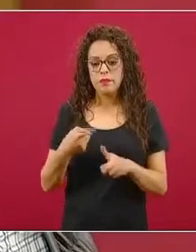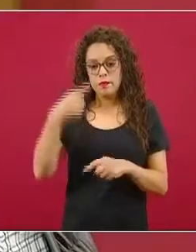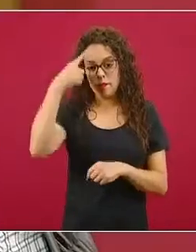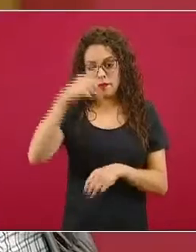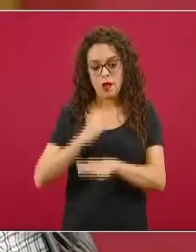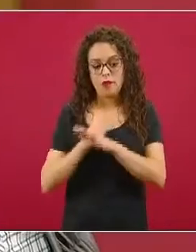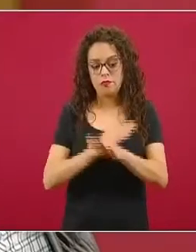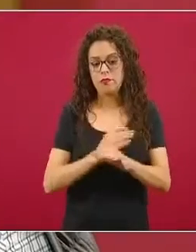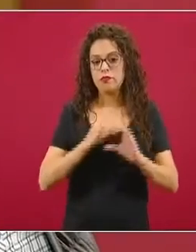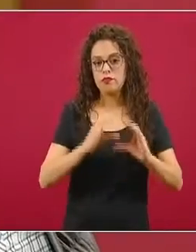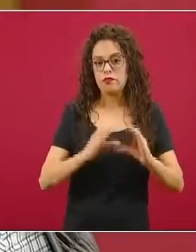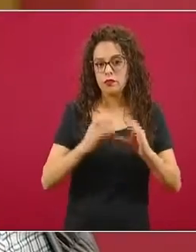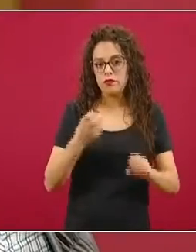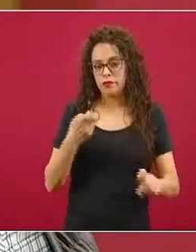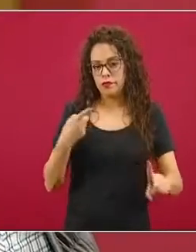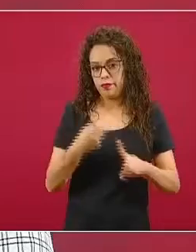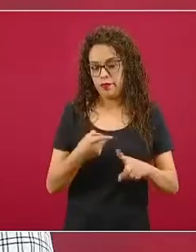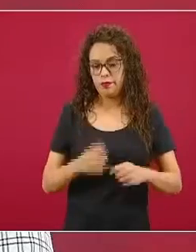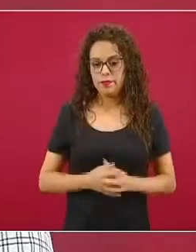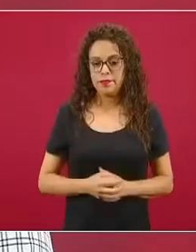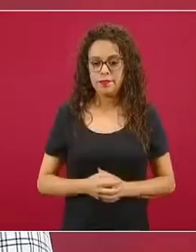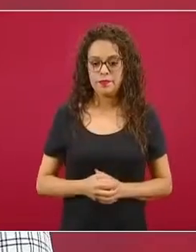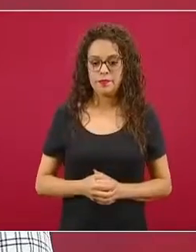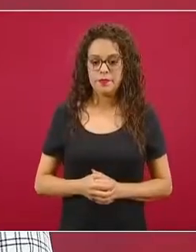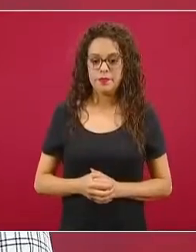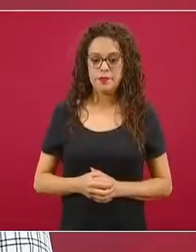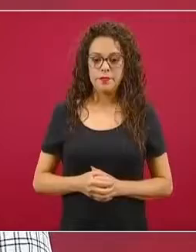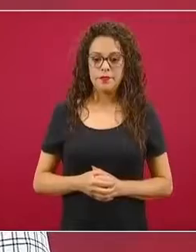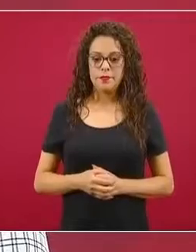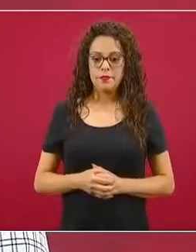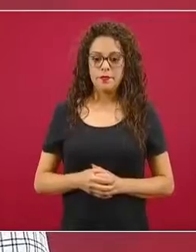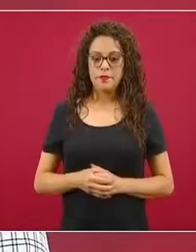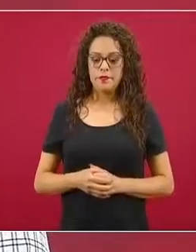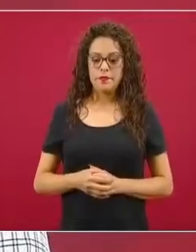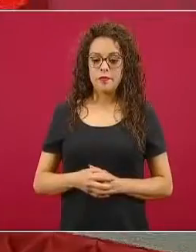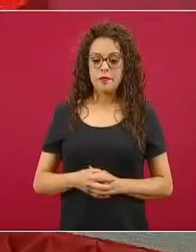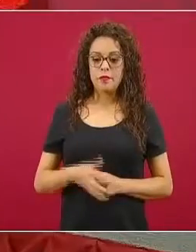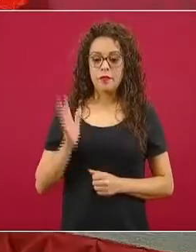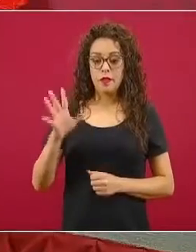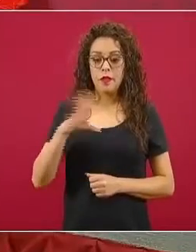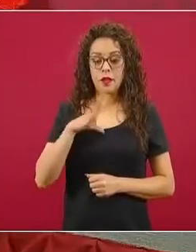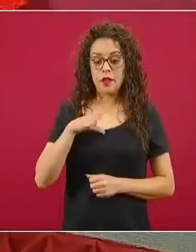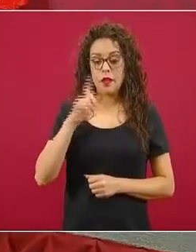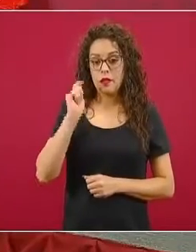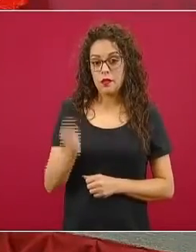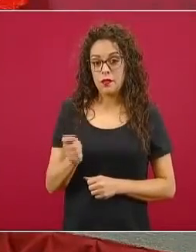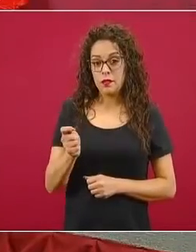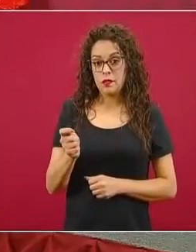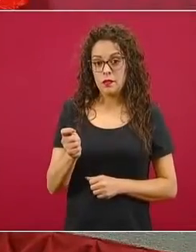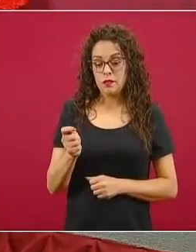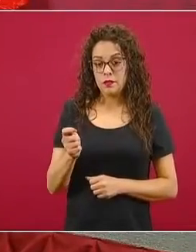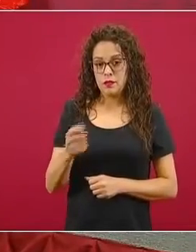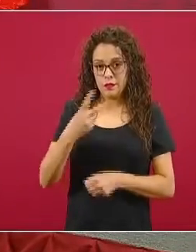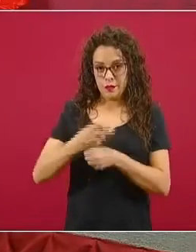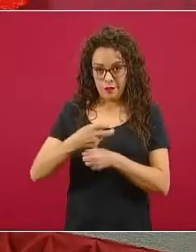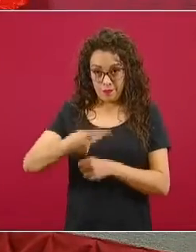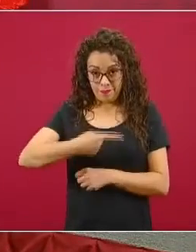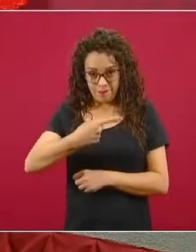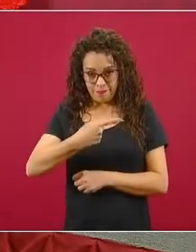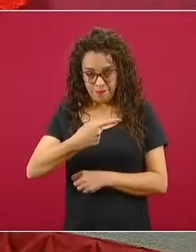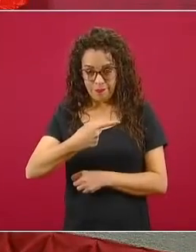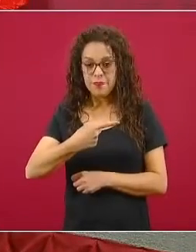mitigación correspondiente. De los brotes que hasta el momento se han presentado en relación a la segunda pregunta,